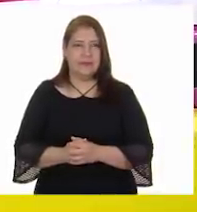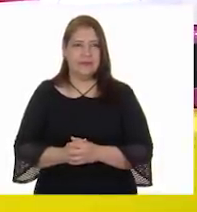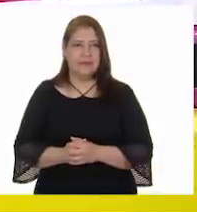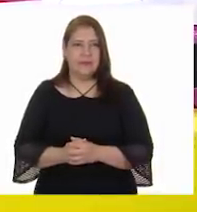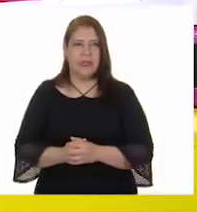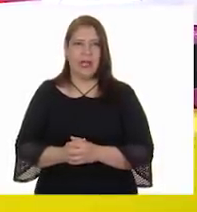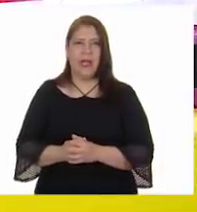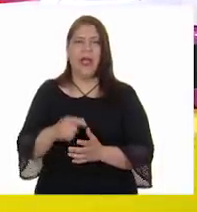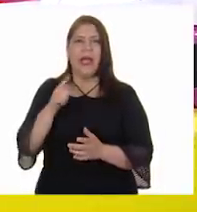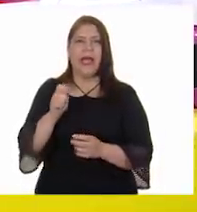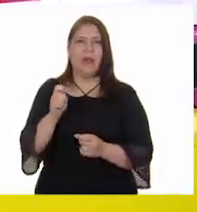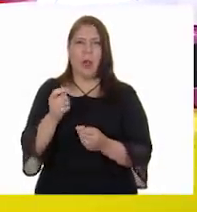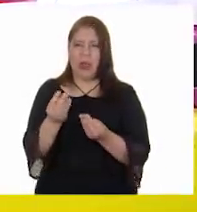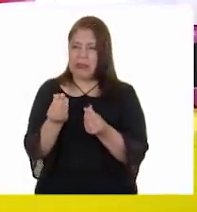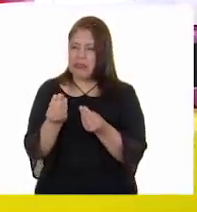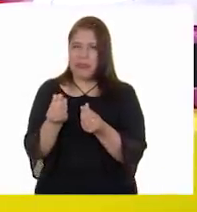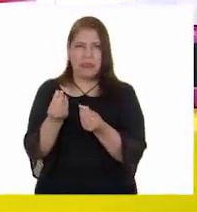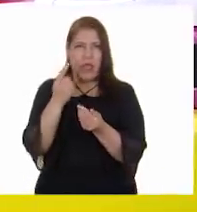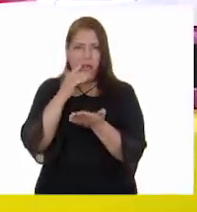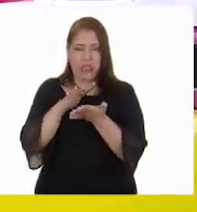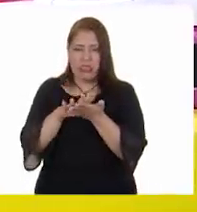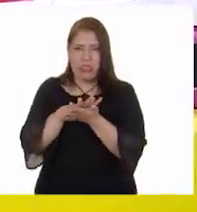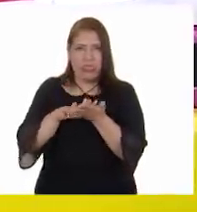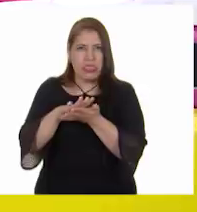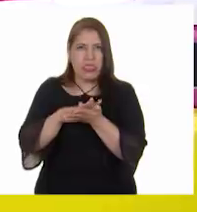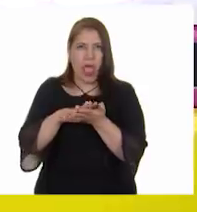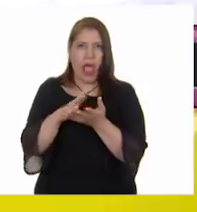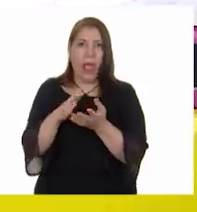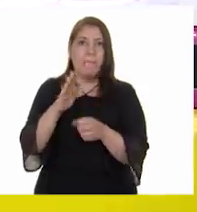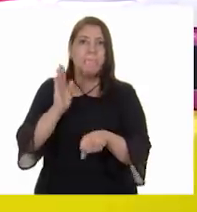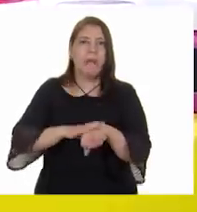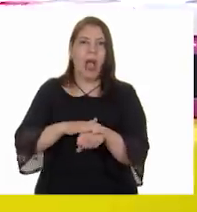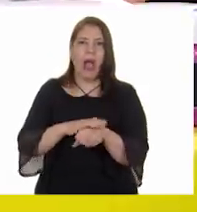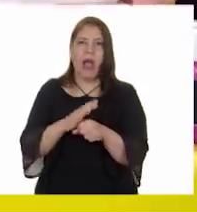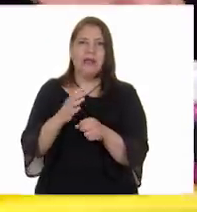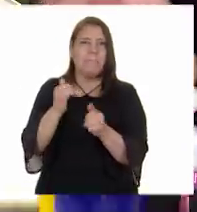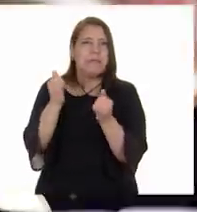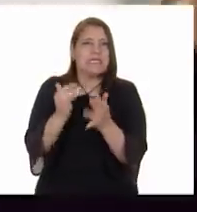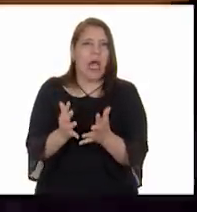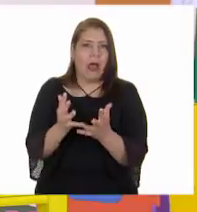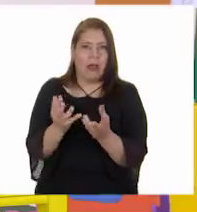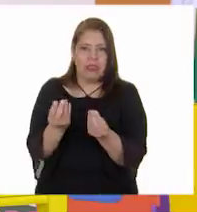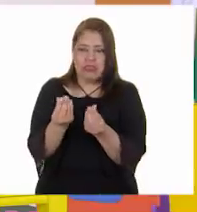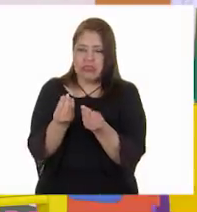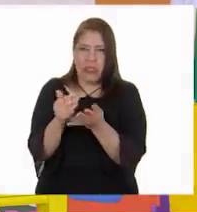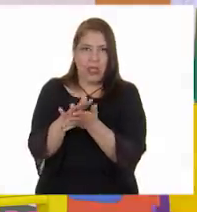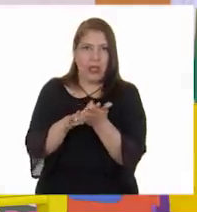Su textura es muy espesa. Les voy a enseñar.